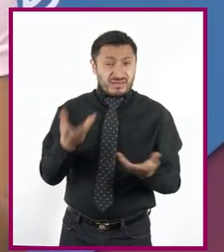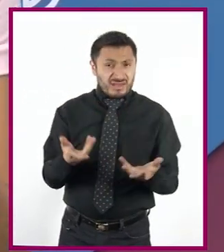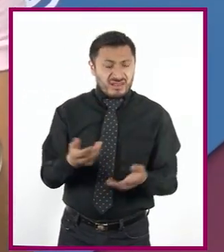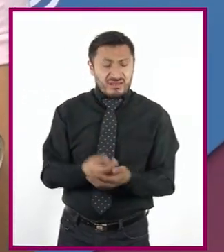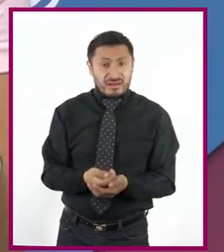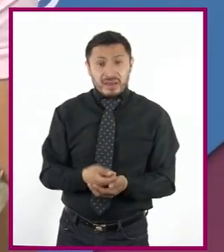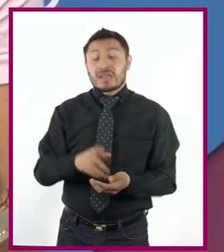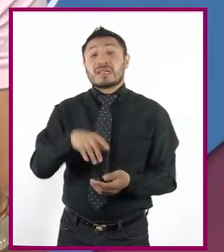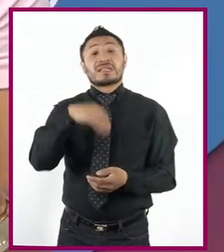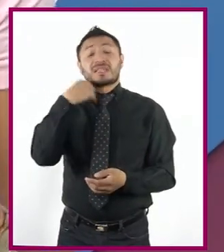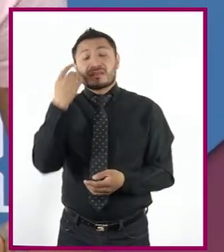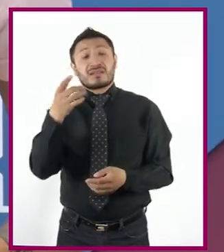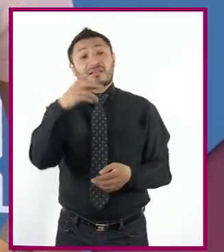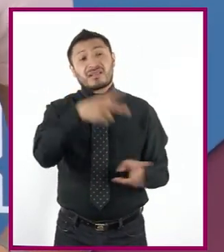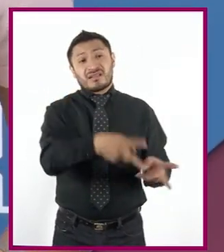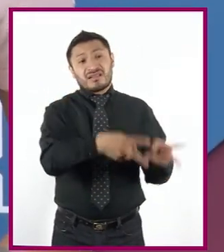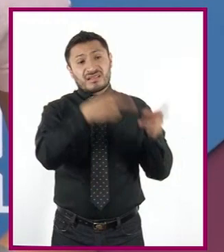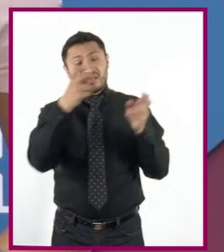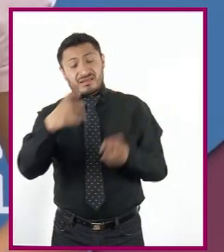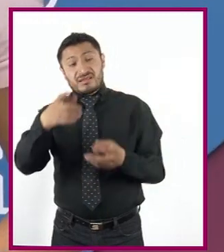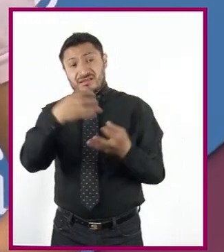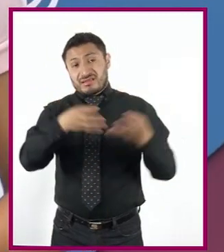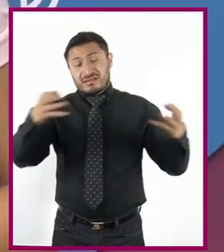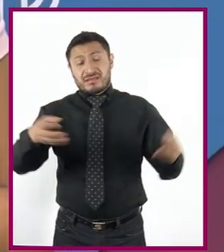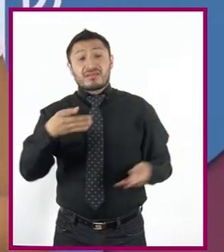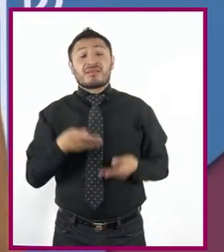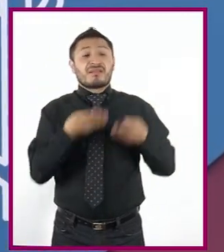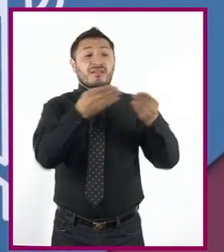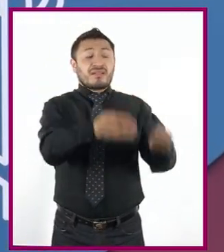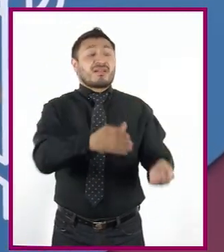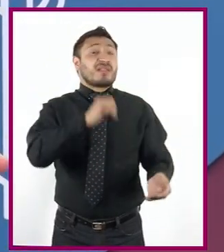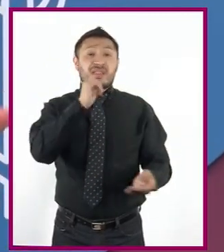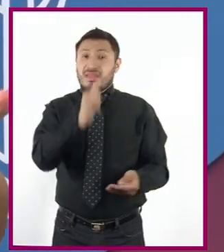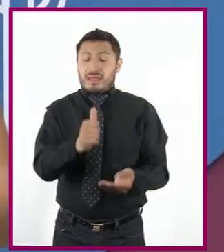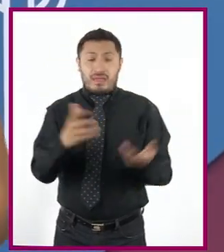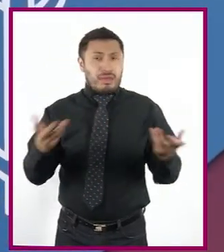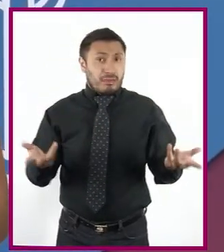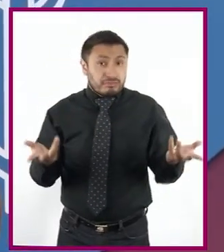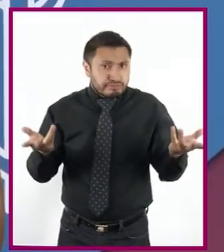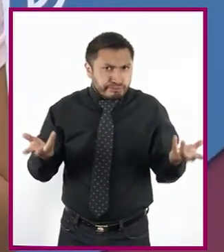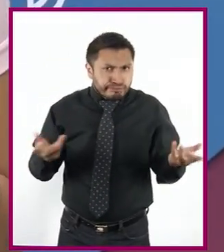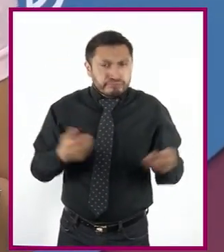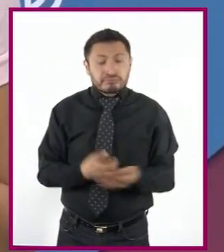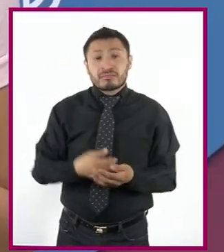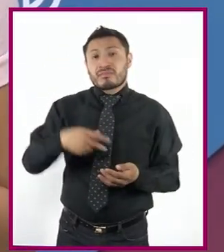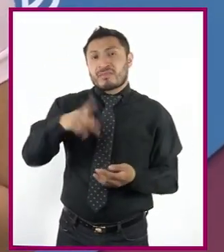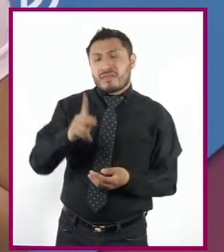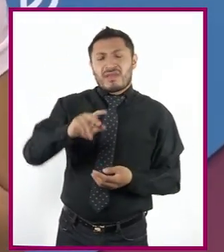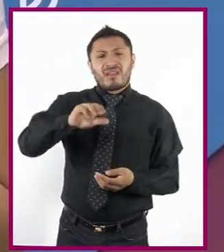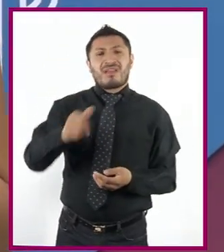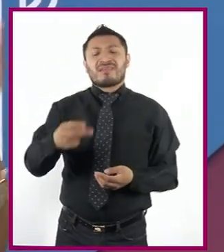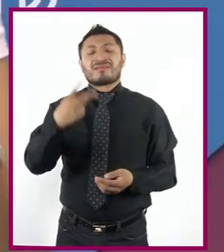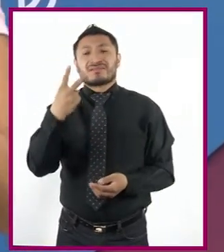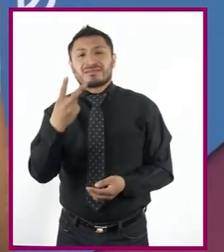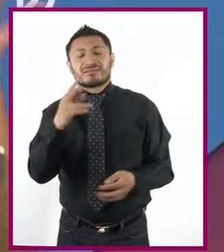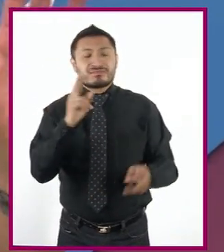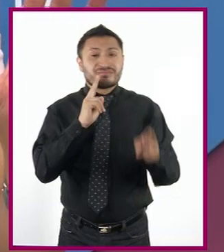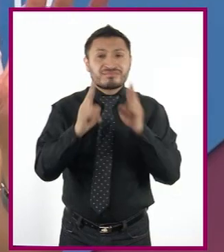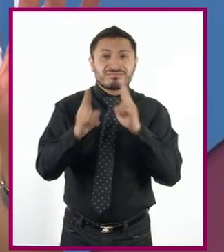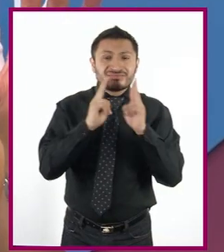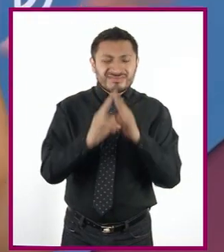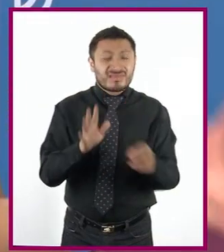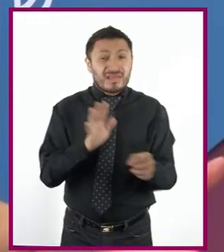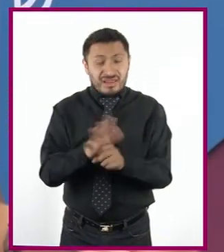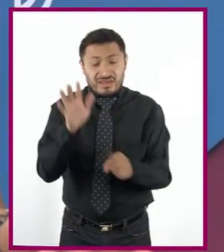quieren adueñar de sus propiedades sin dar nada a cambio. Pero las otras 2 noticias, ¿a